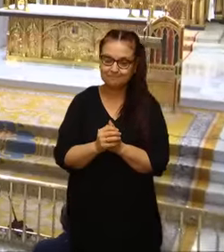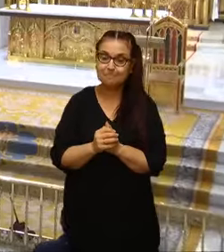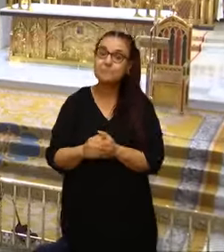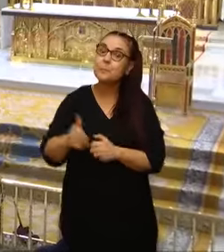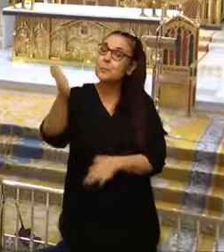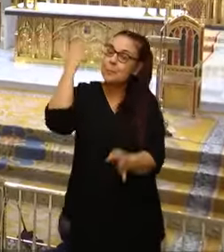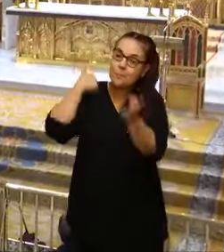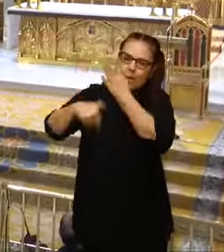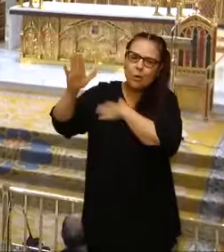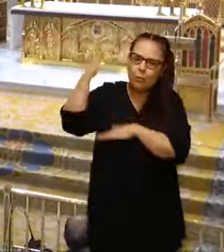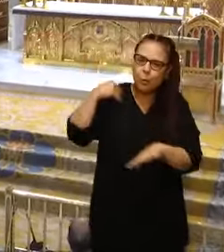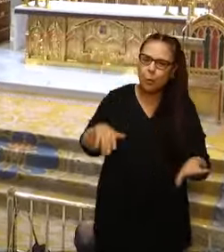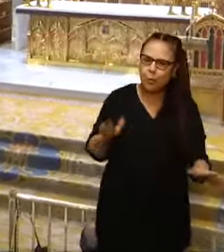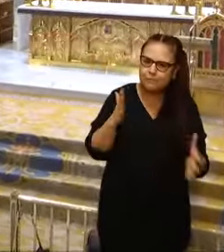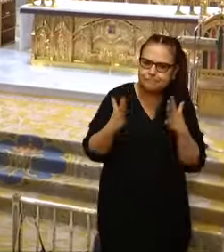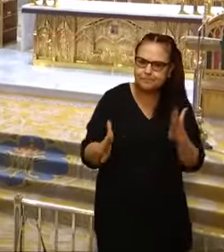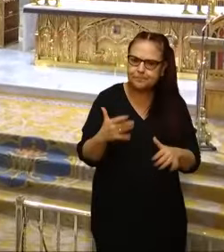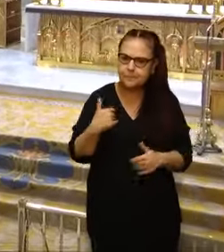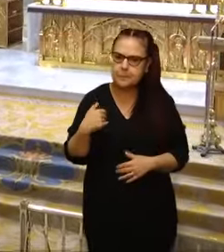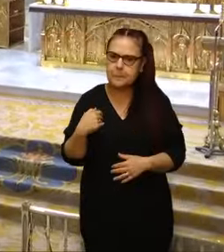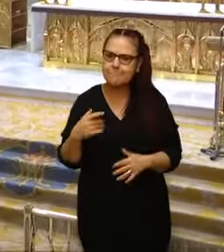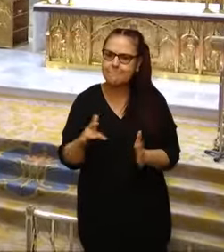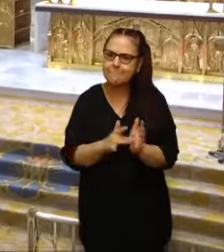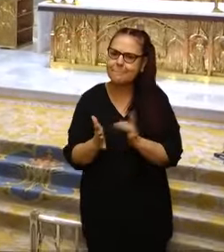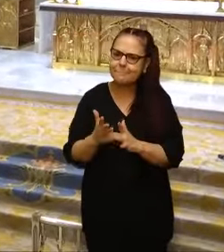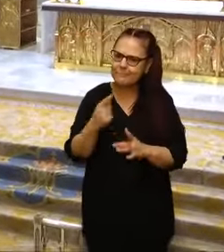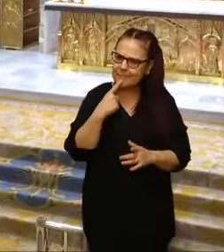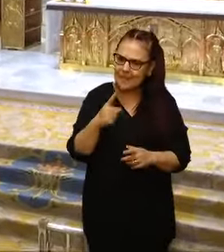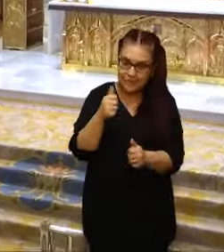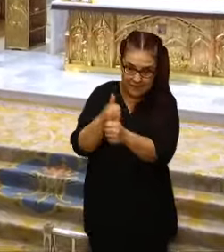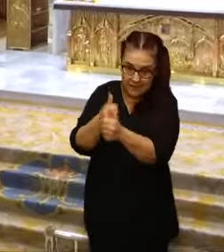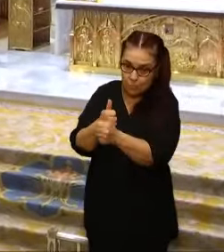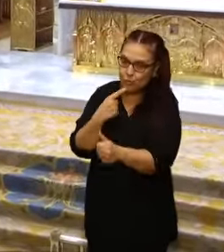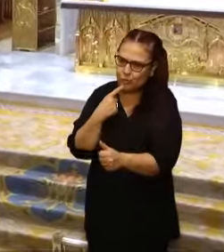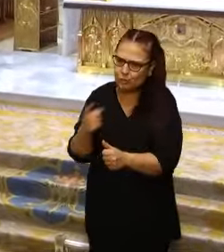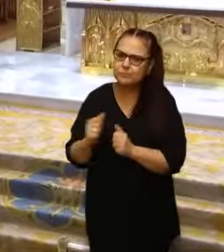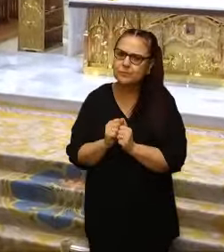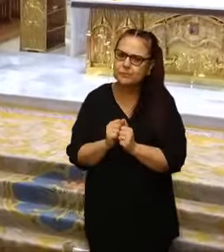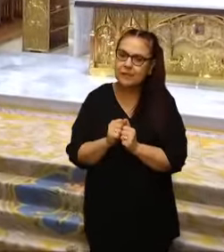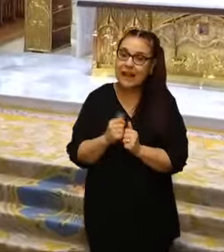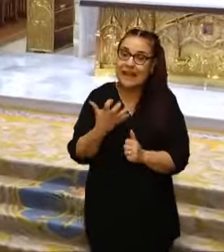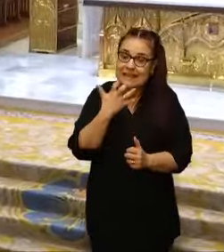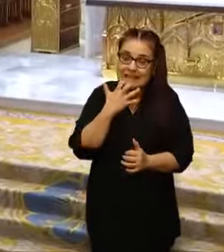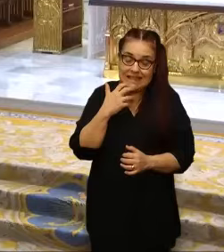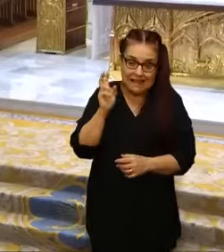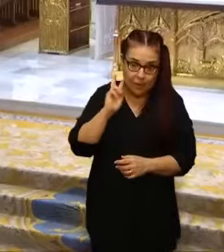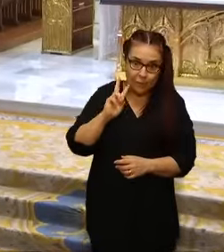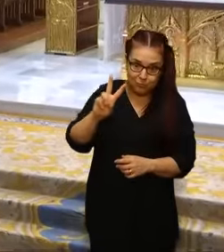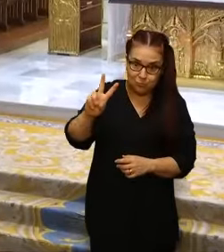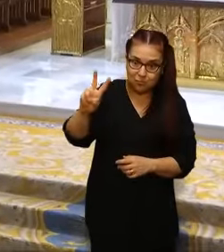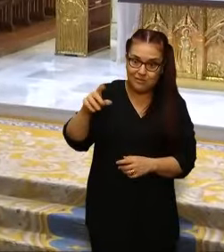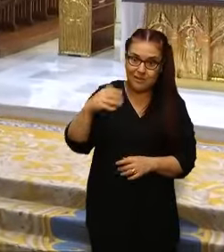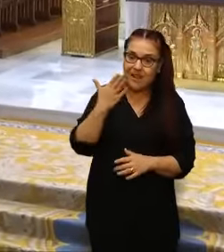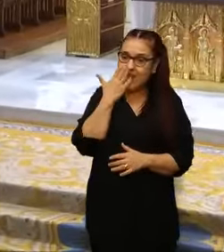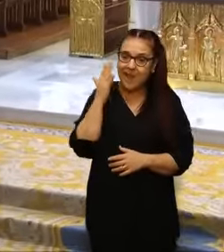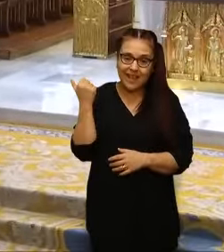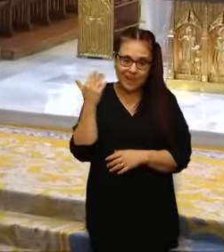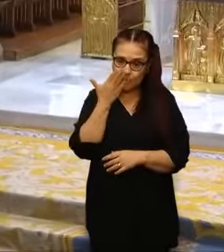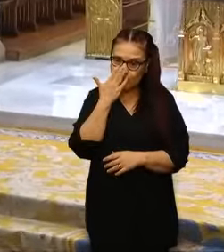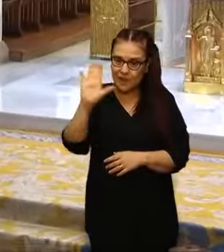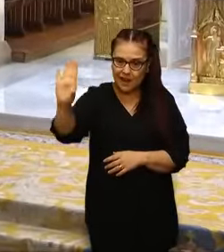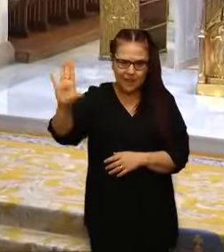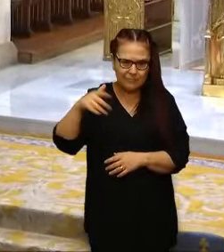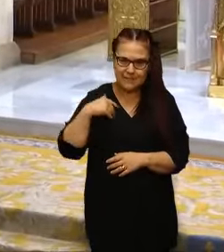En aquel tiempo, dijo Jesús a sus discípulos: Cuando veáis a Jerusalén sitiada